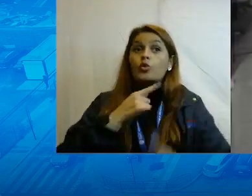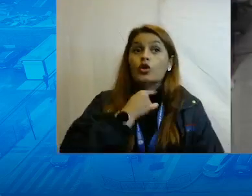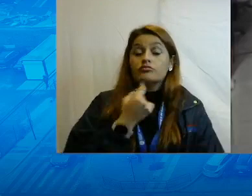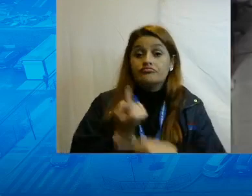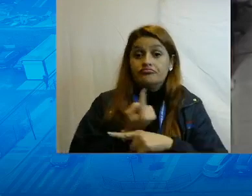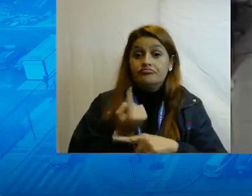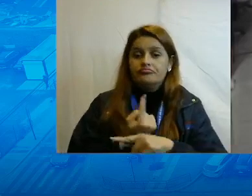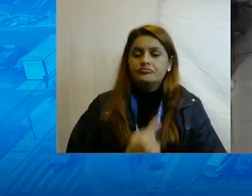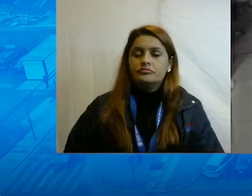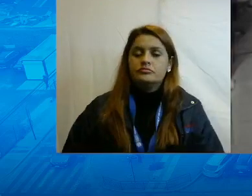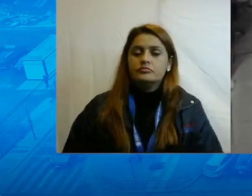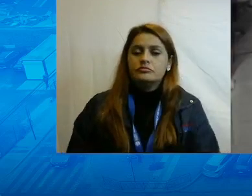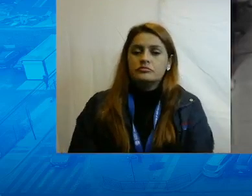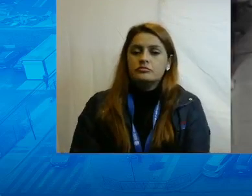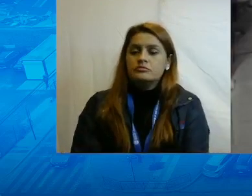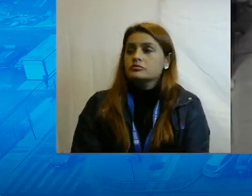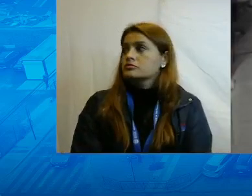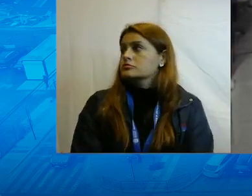tomarla?